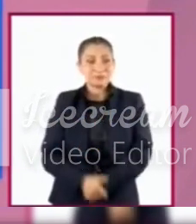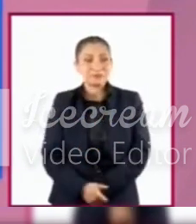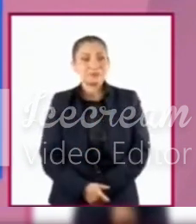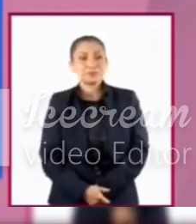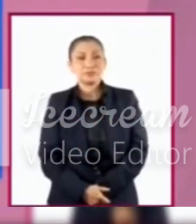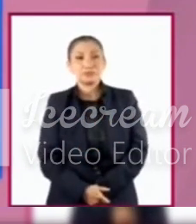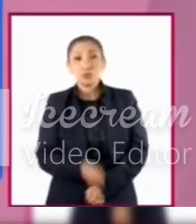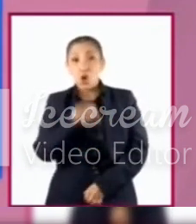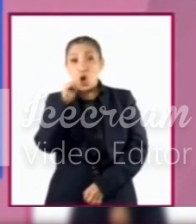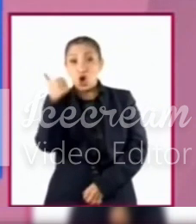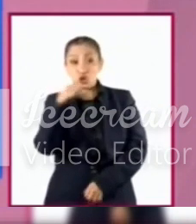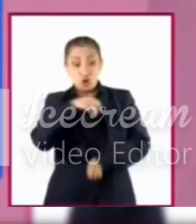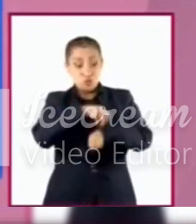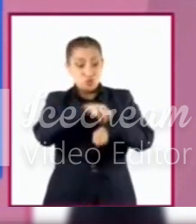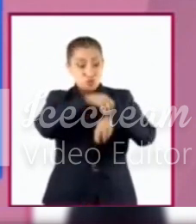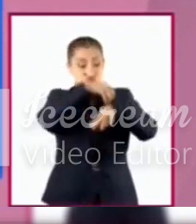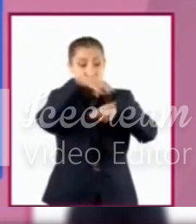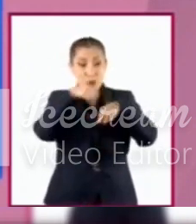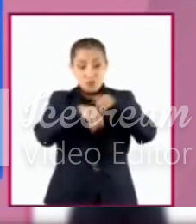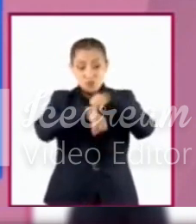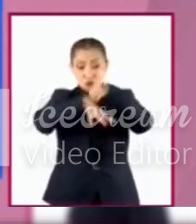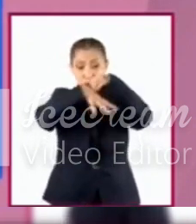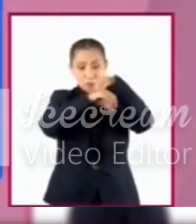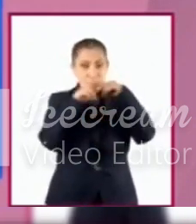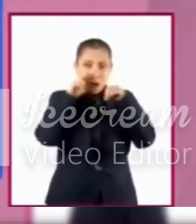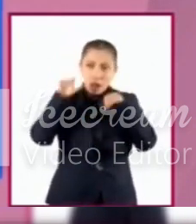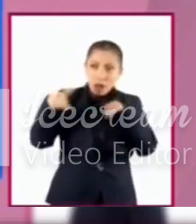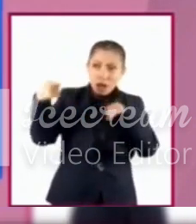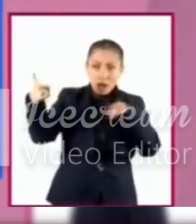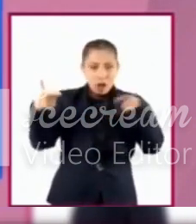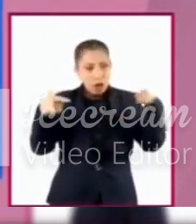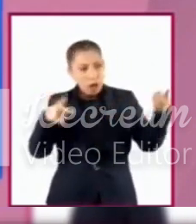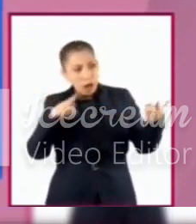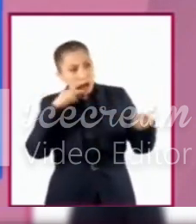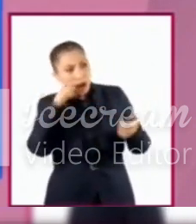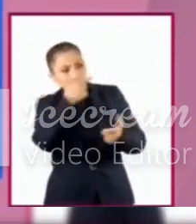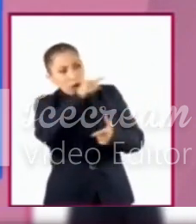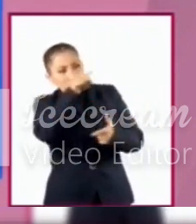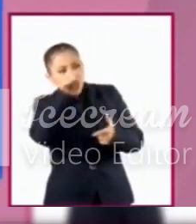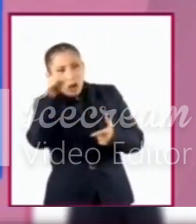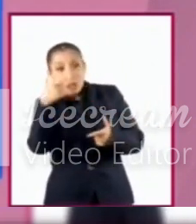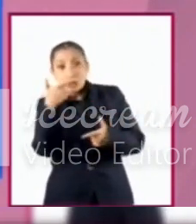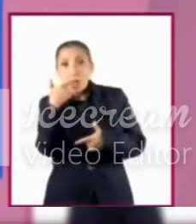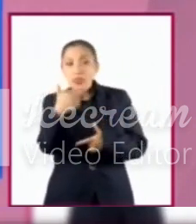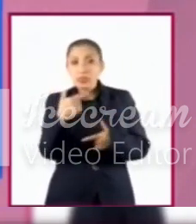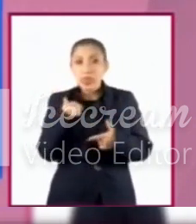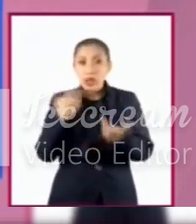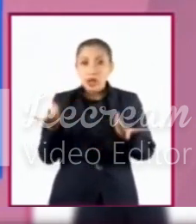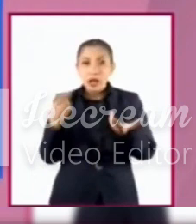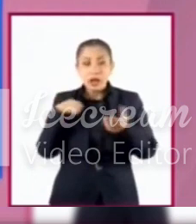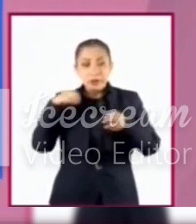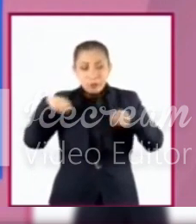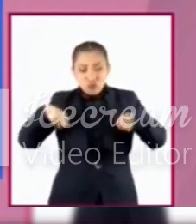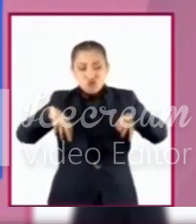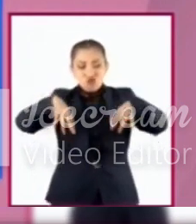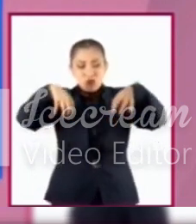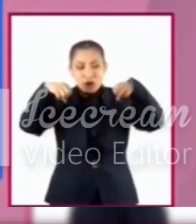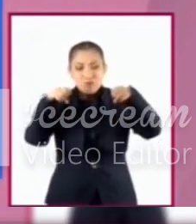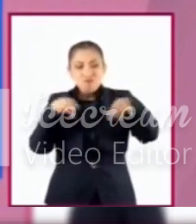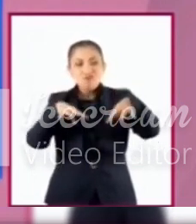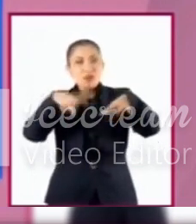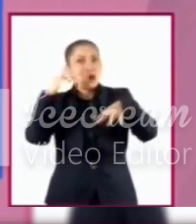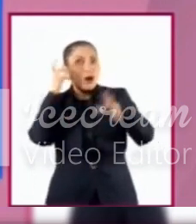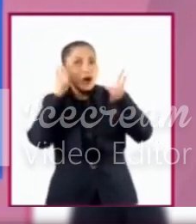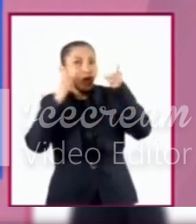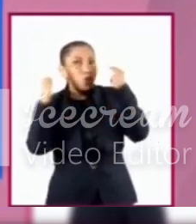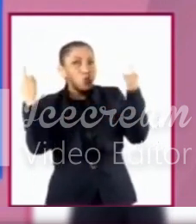Otros pulpos aparecían a estribor. Conté 7. hacían cortejo al Nautilus. Oíamos